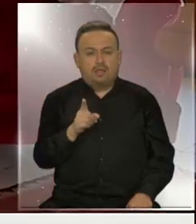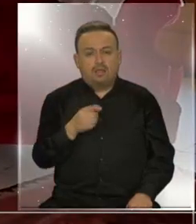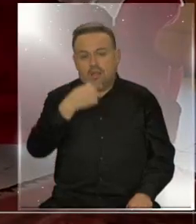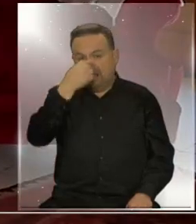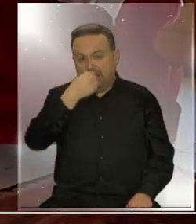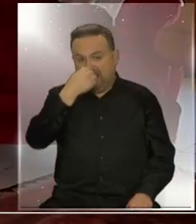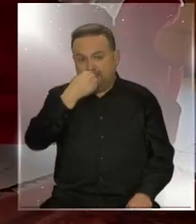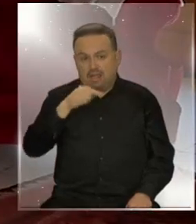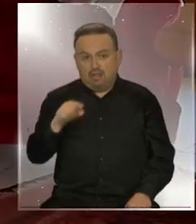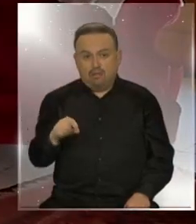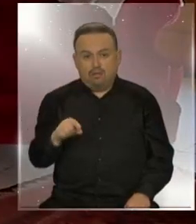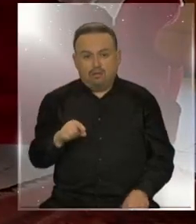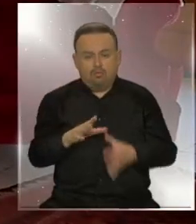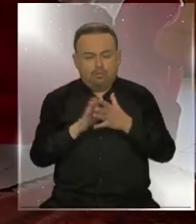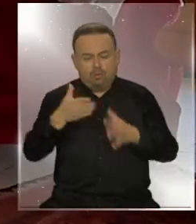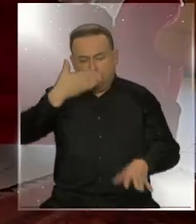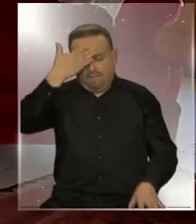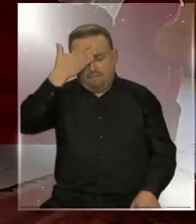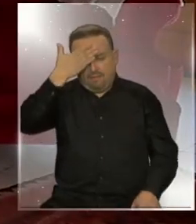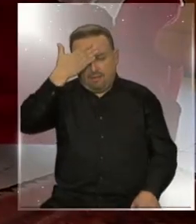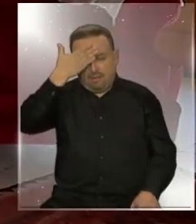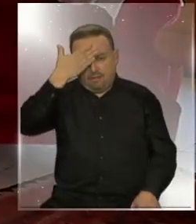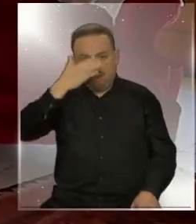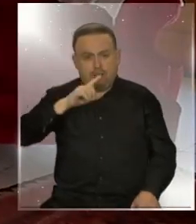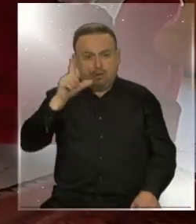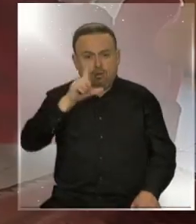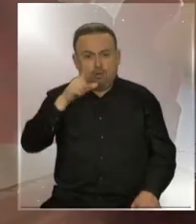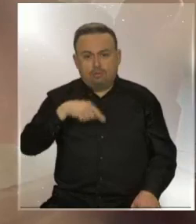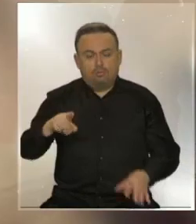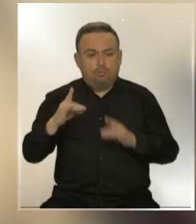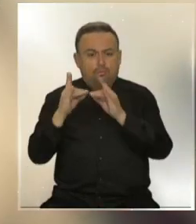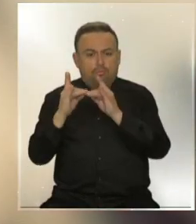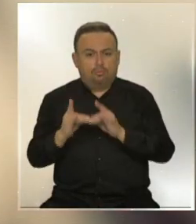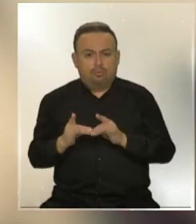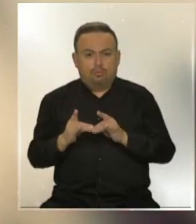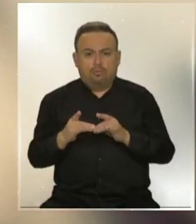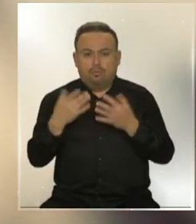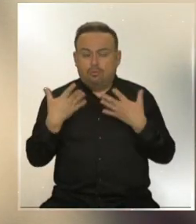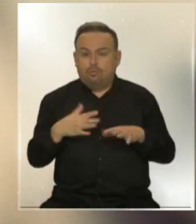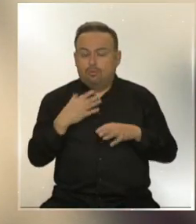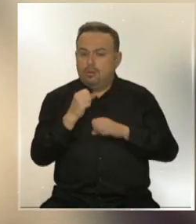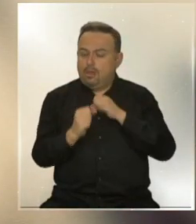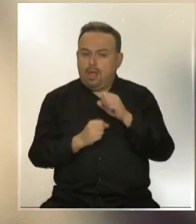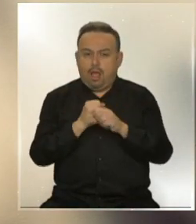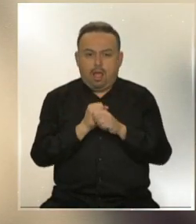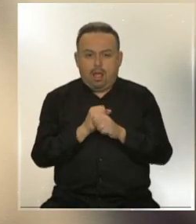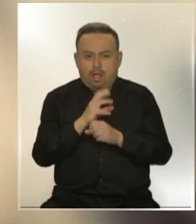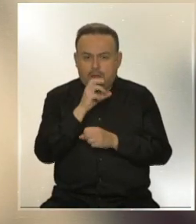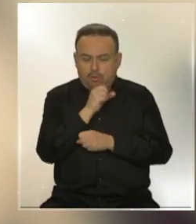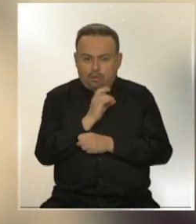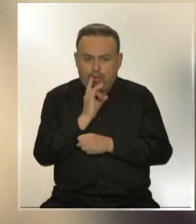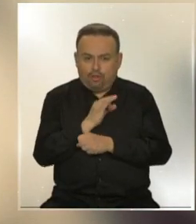resfriado, con mucha fiebre, y el día lunes lo estaba velando. Me costó años